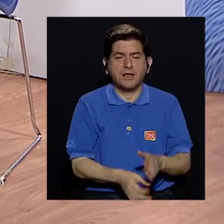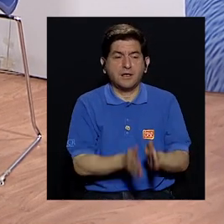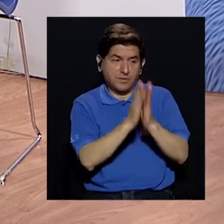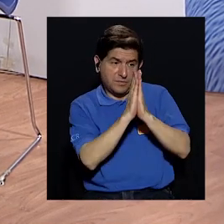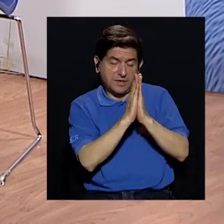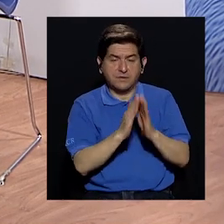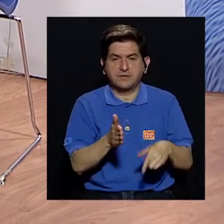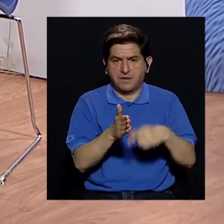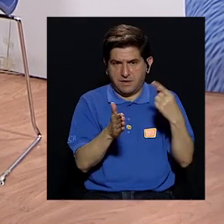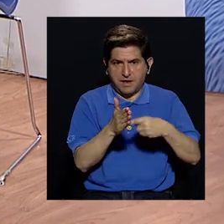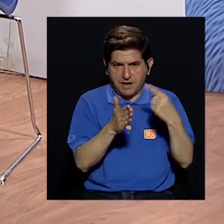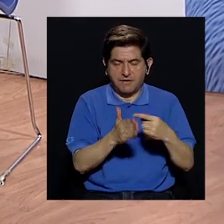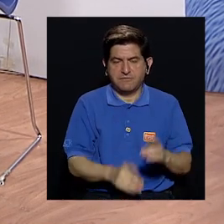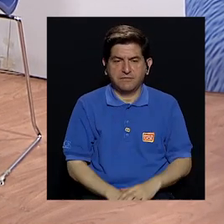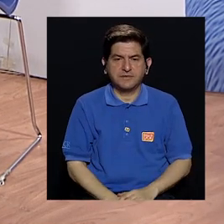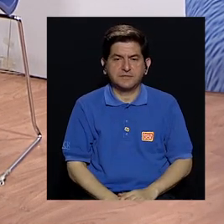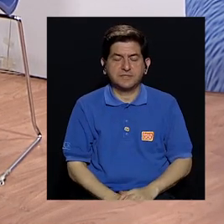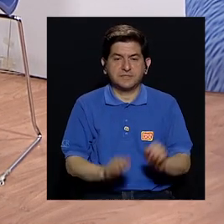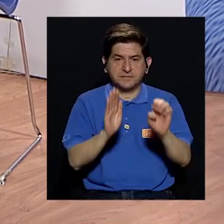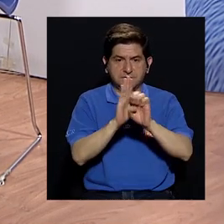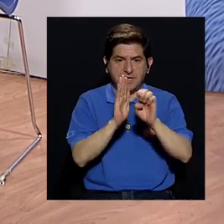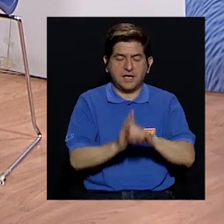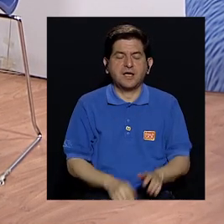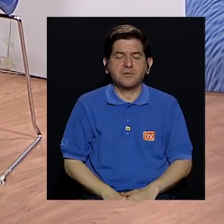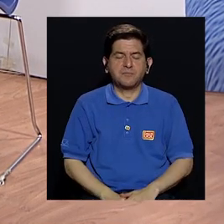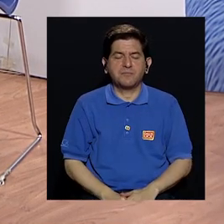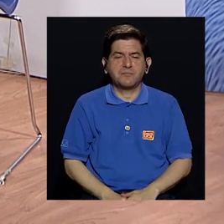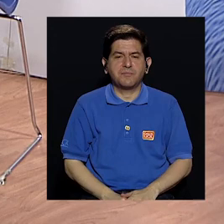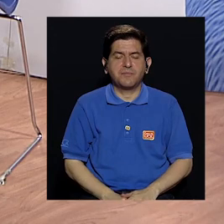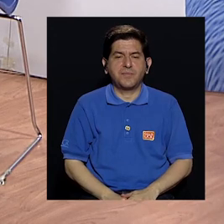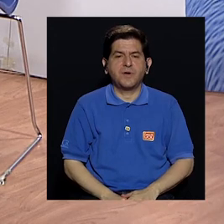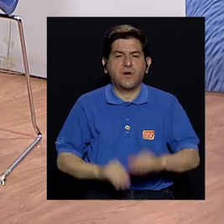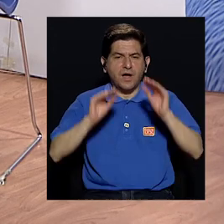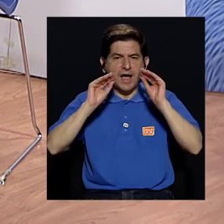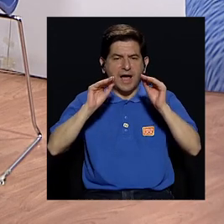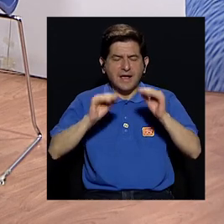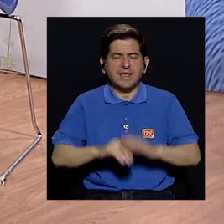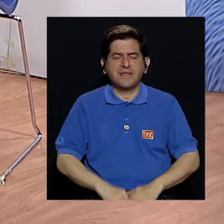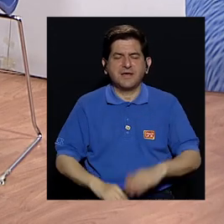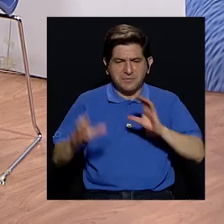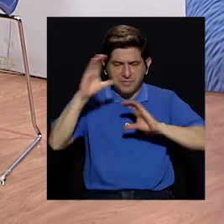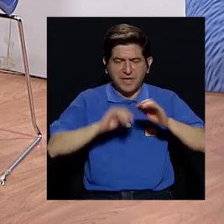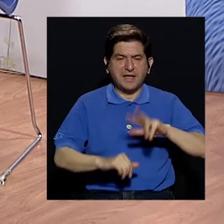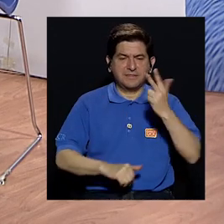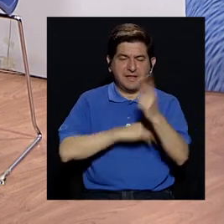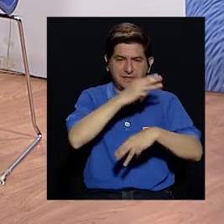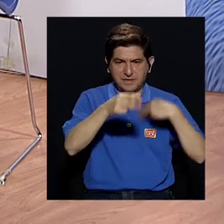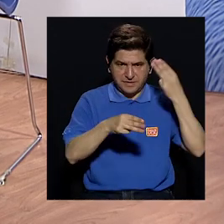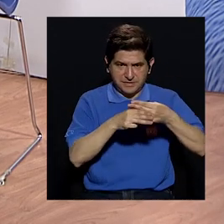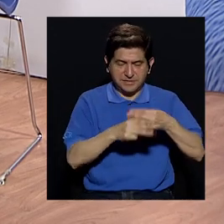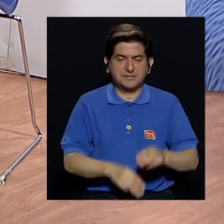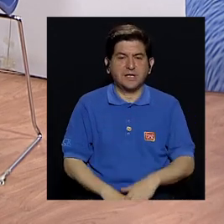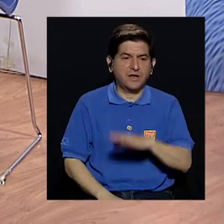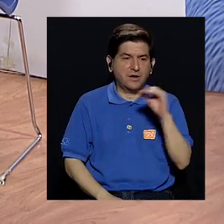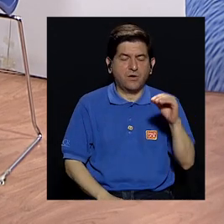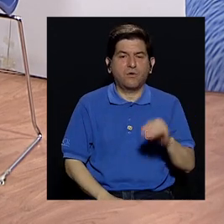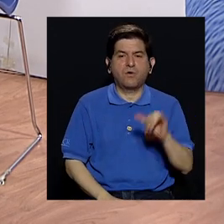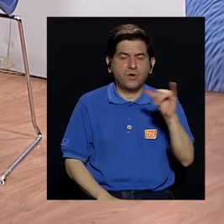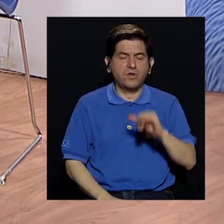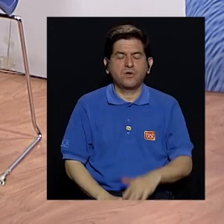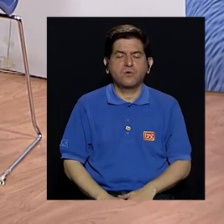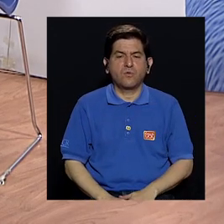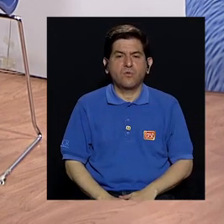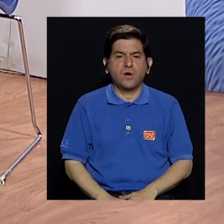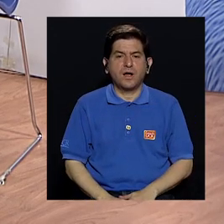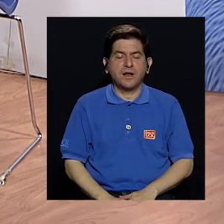ocasiones se han logrado que en fuentes internas como la academy ciencias del tercer mundo este el centro de tecnología de trieste han ayudado a hacer